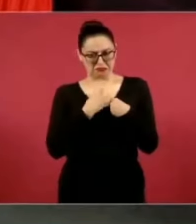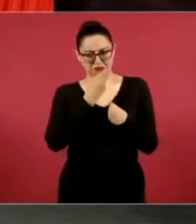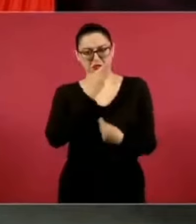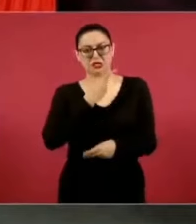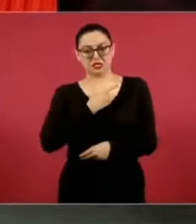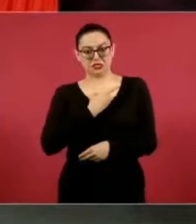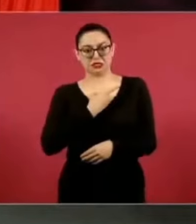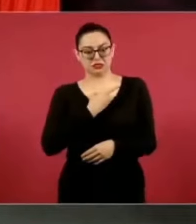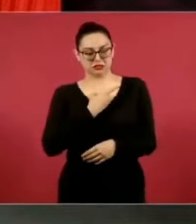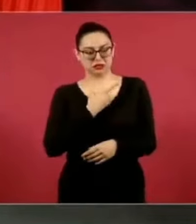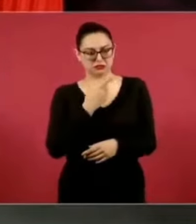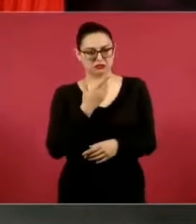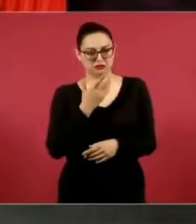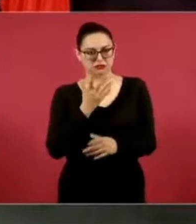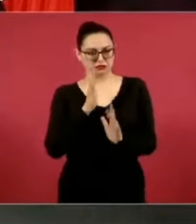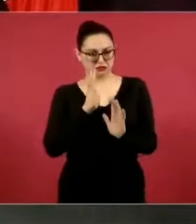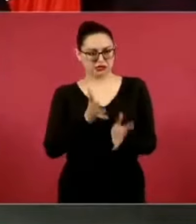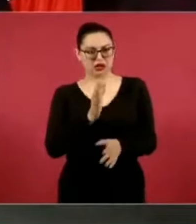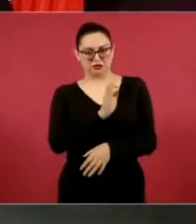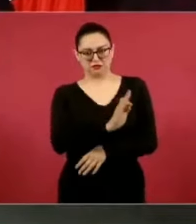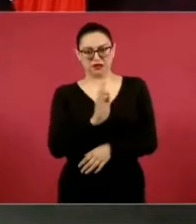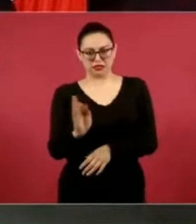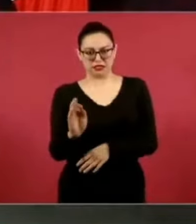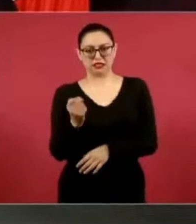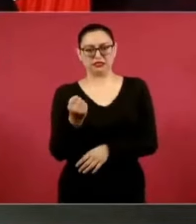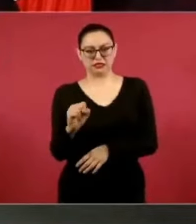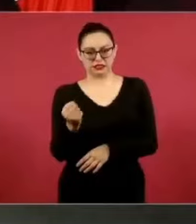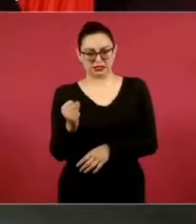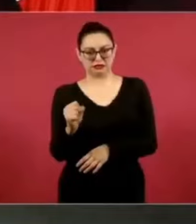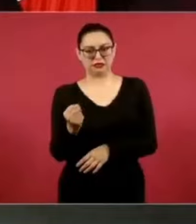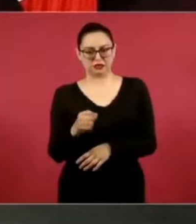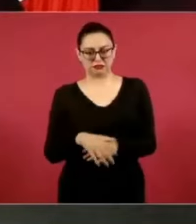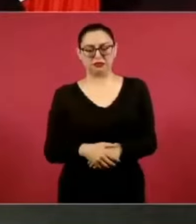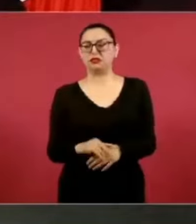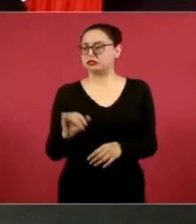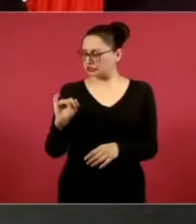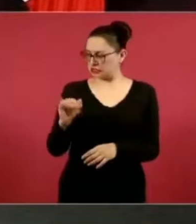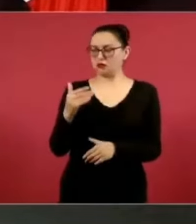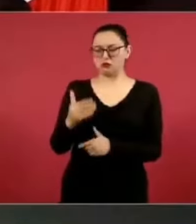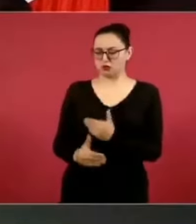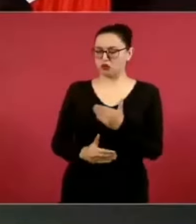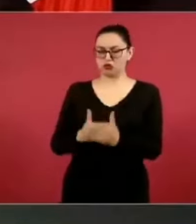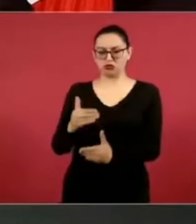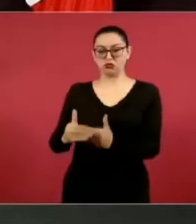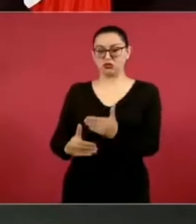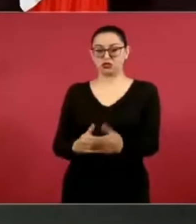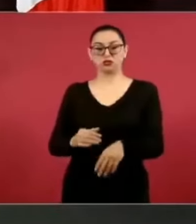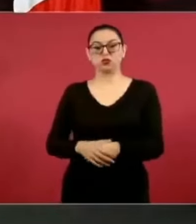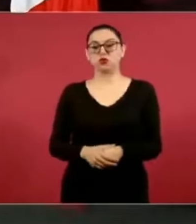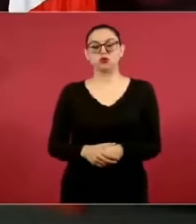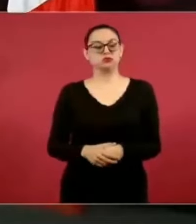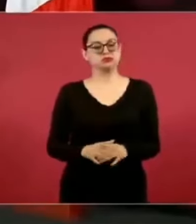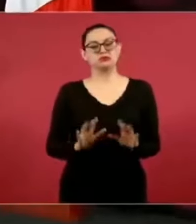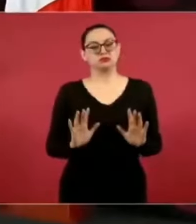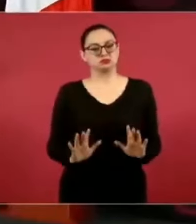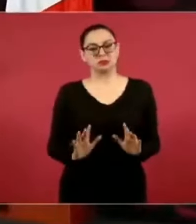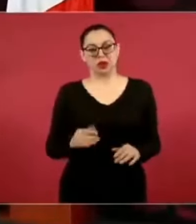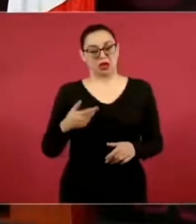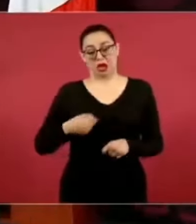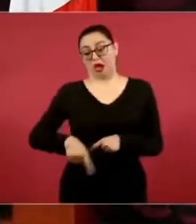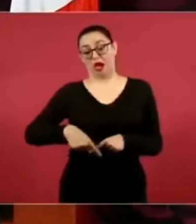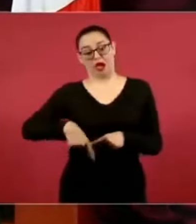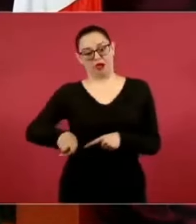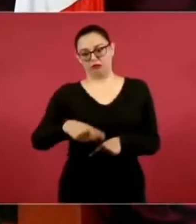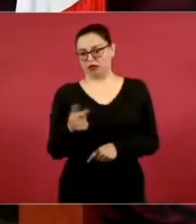en septiembre, no? Se no. va a sacar la convocatoria. Sí. Y no, no se va a hacer todavía, okay. Es lo que